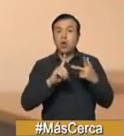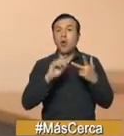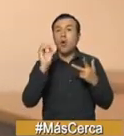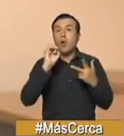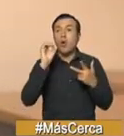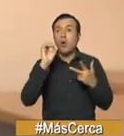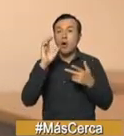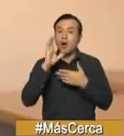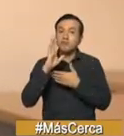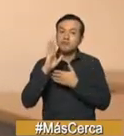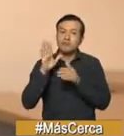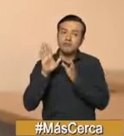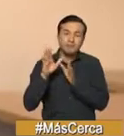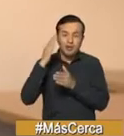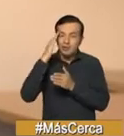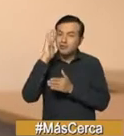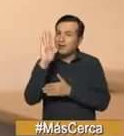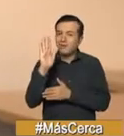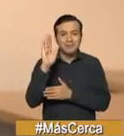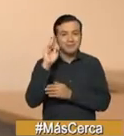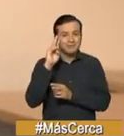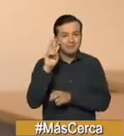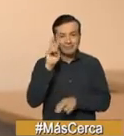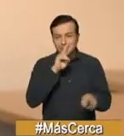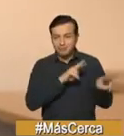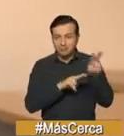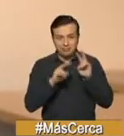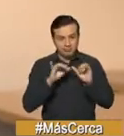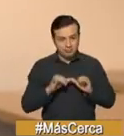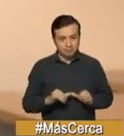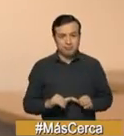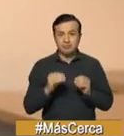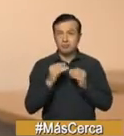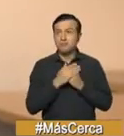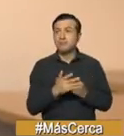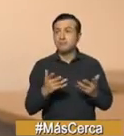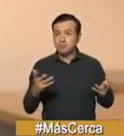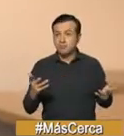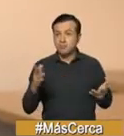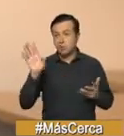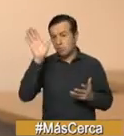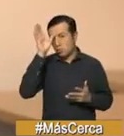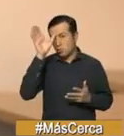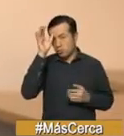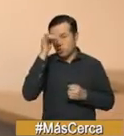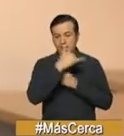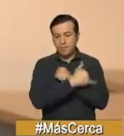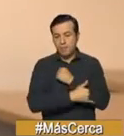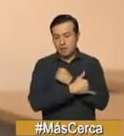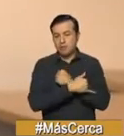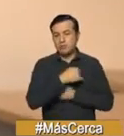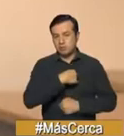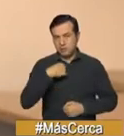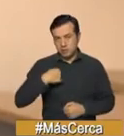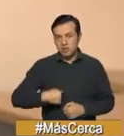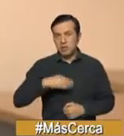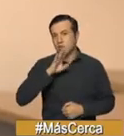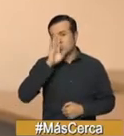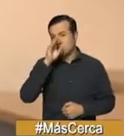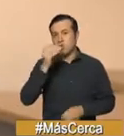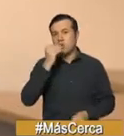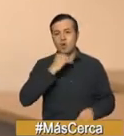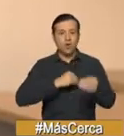todavía esto está en investigación se conoce que la cultura china se come y se